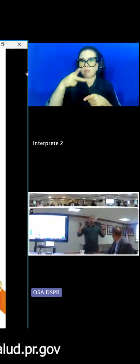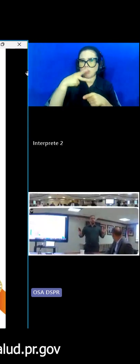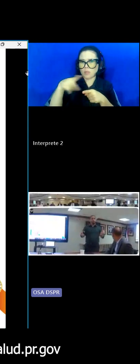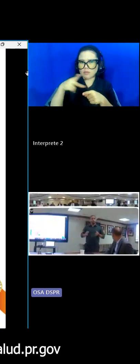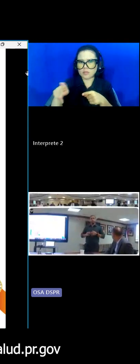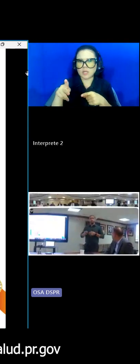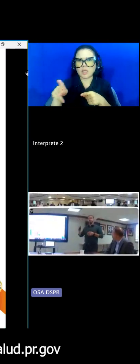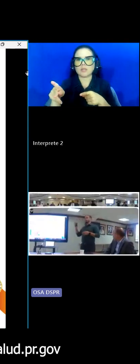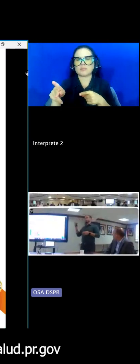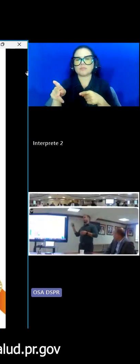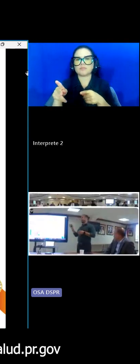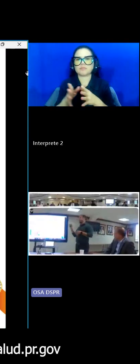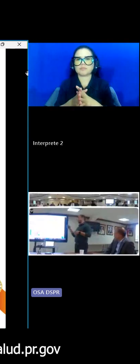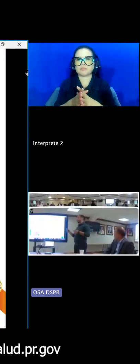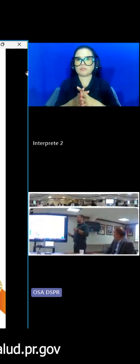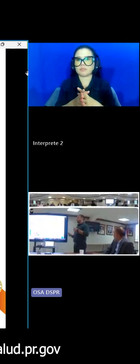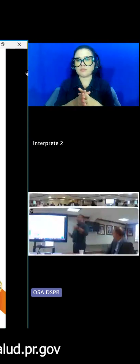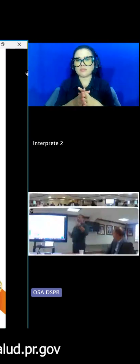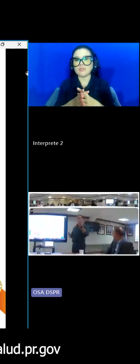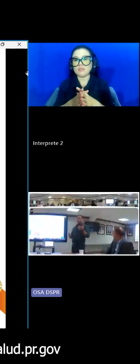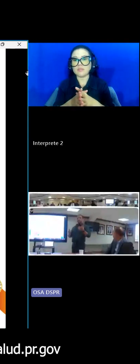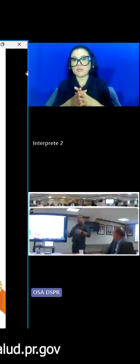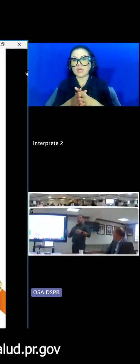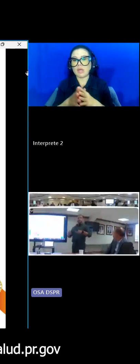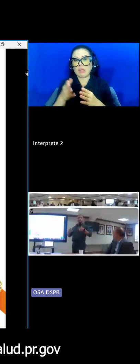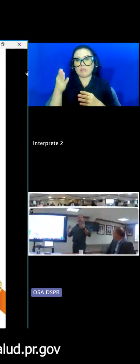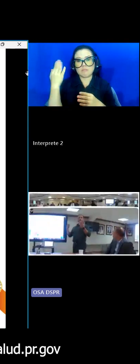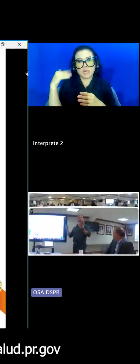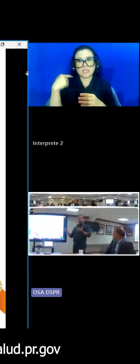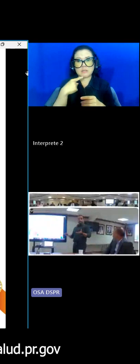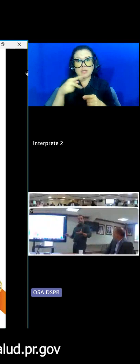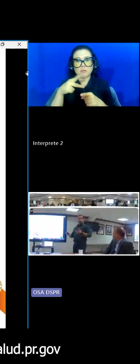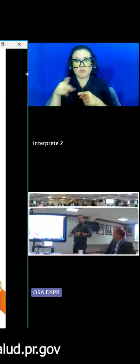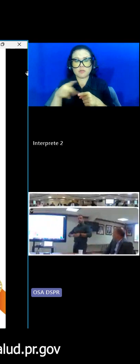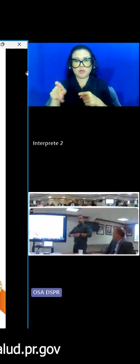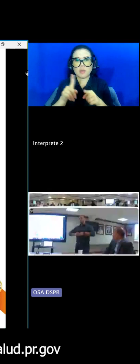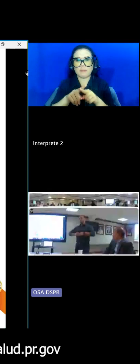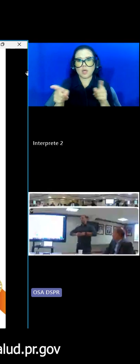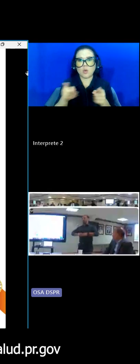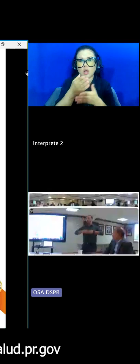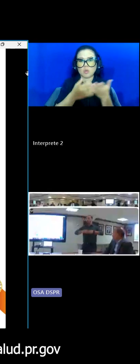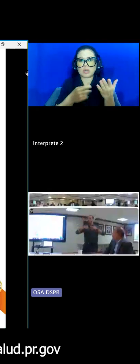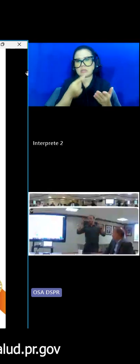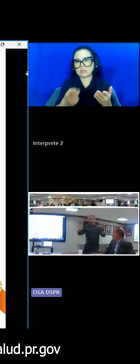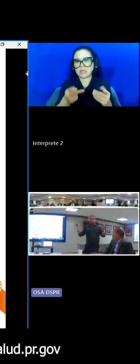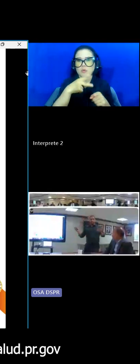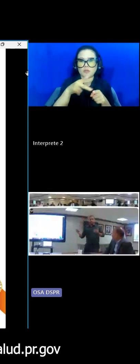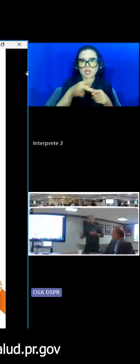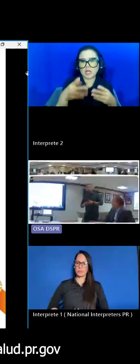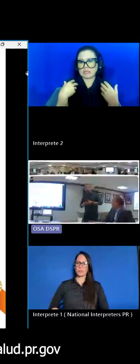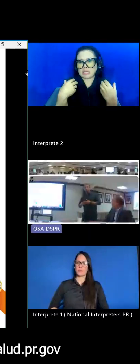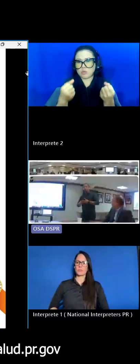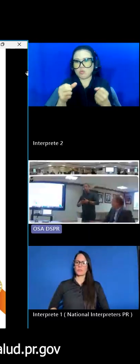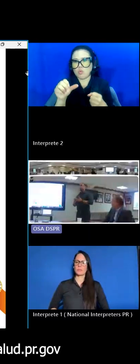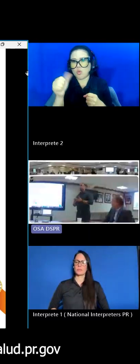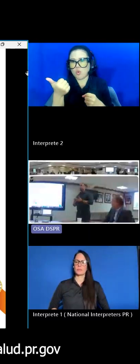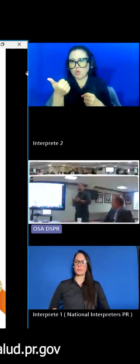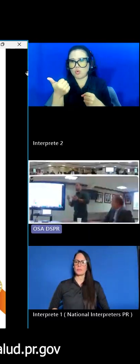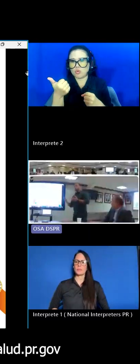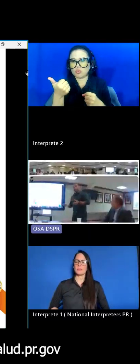en overall, porque a pesar de que decían profesionales, algunas recalcaban profesionales de la salud, otros recalcaban profesionales del